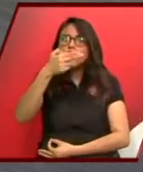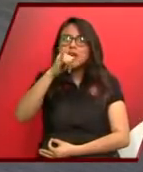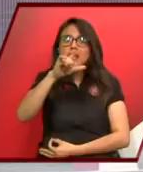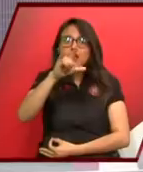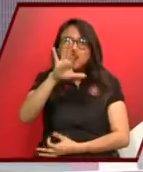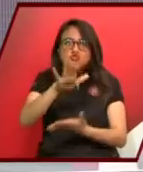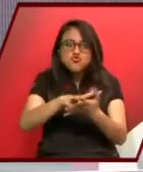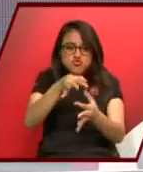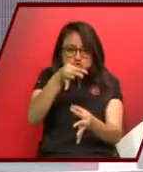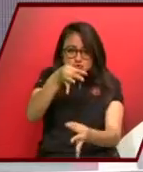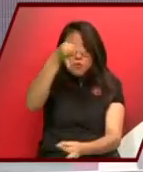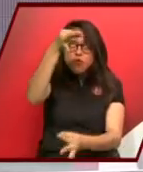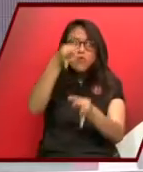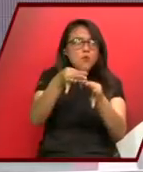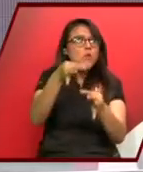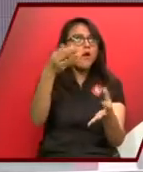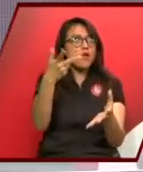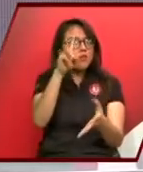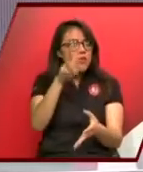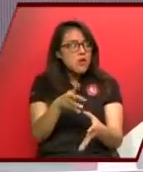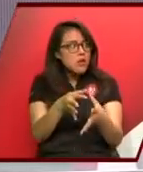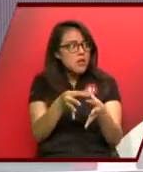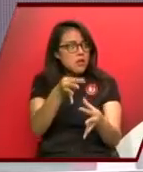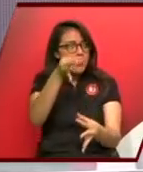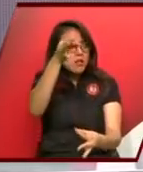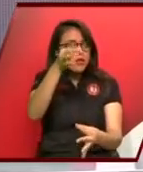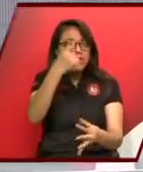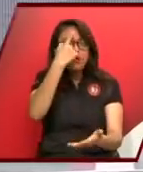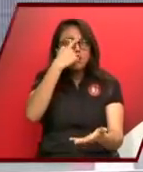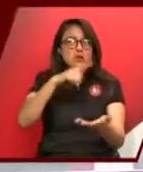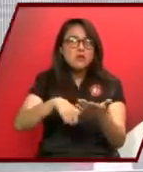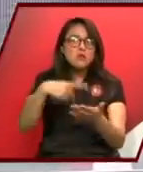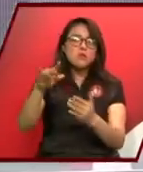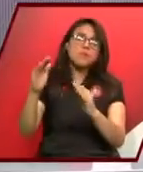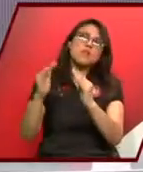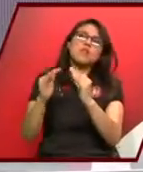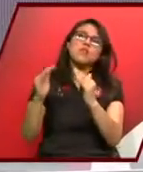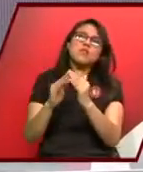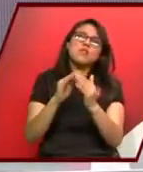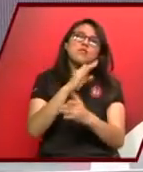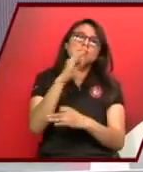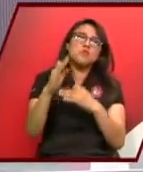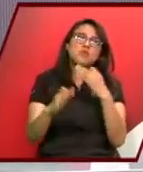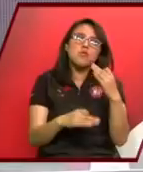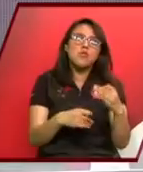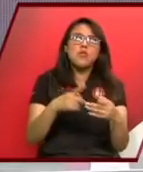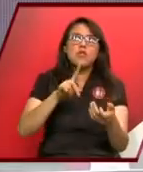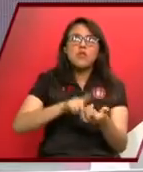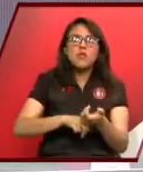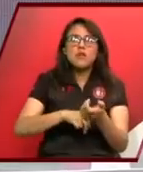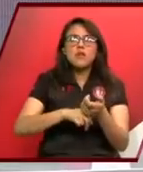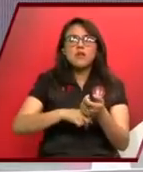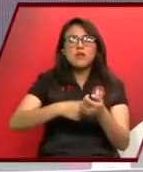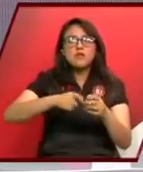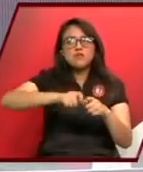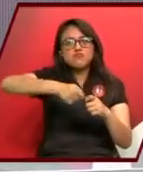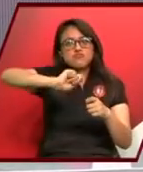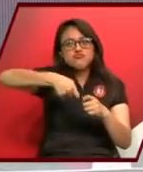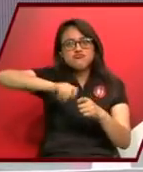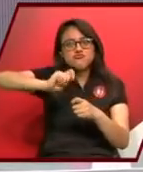Sí. Por los hilos. Entonces dedicó, yo creo que ya está en su casa, pero se dedicó durante toda su condena a tejer